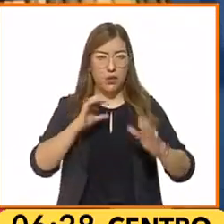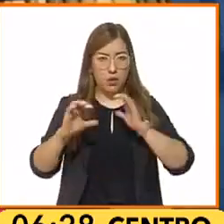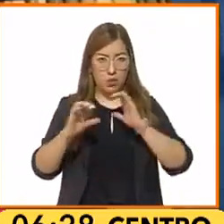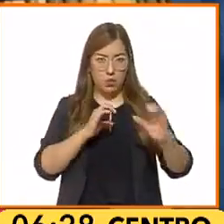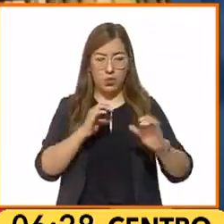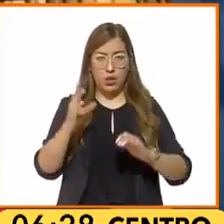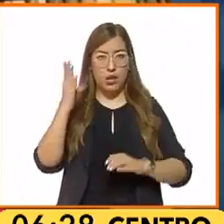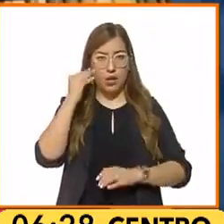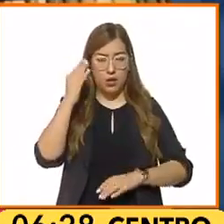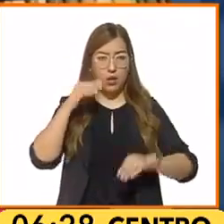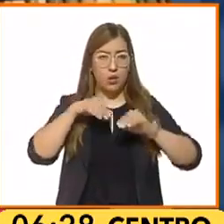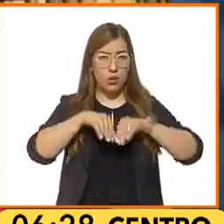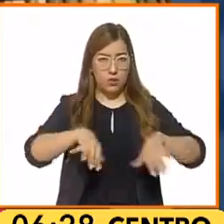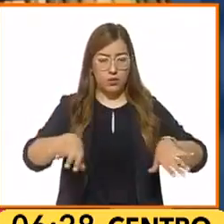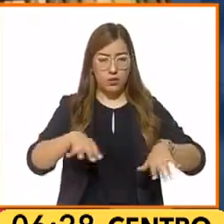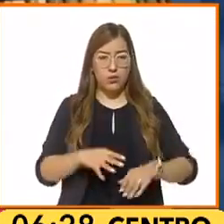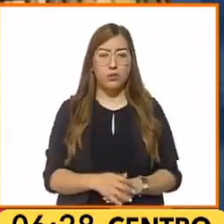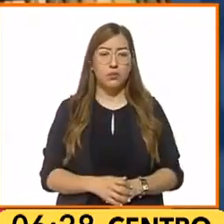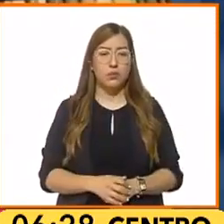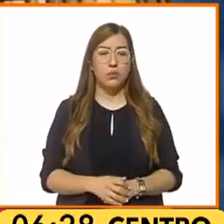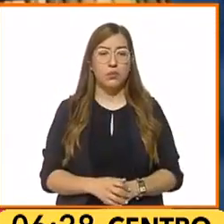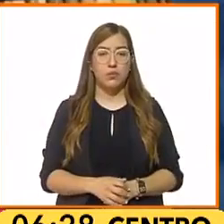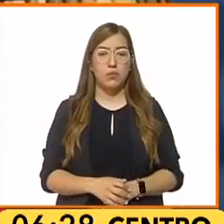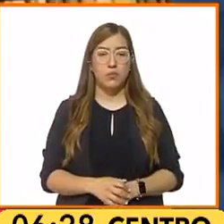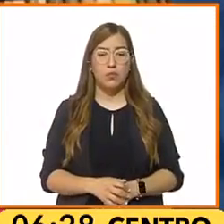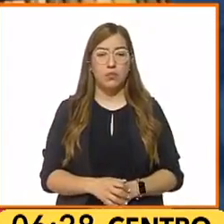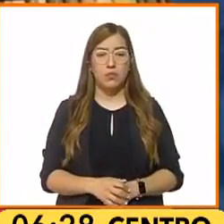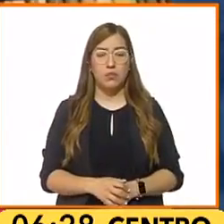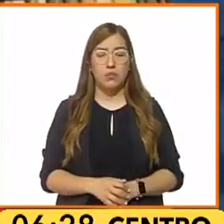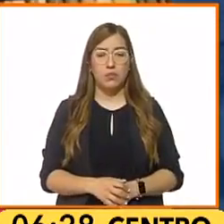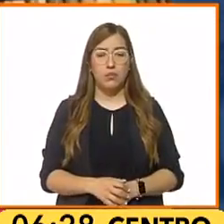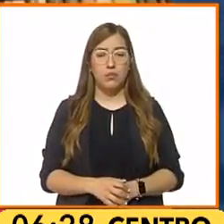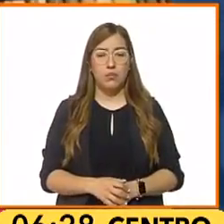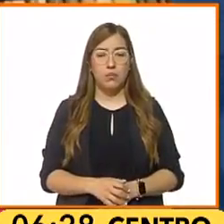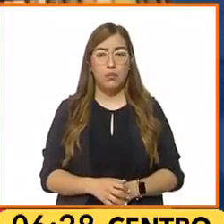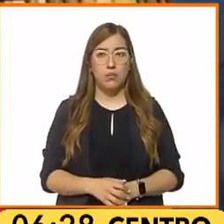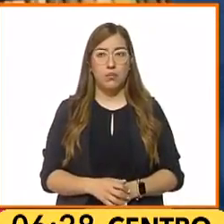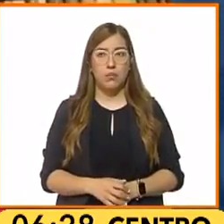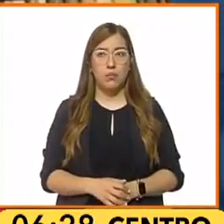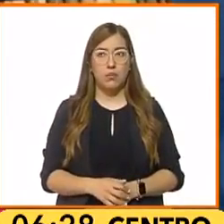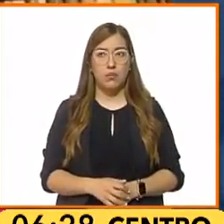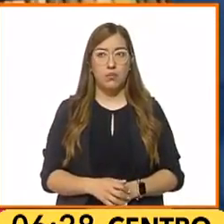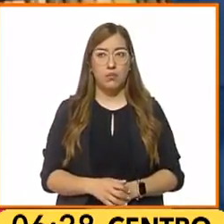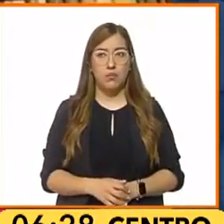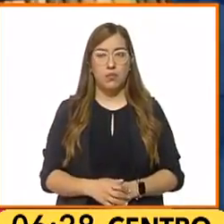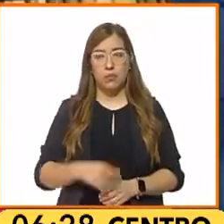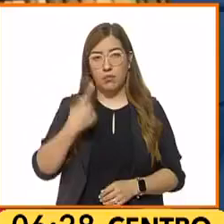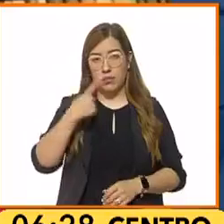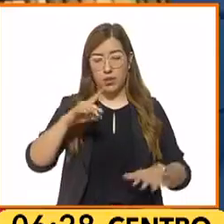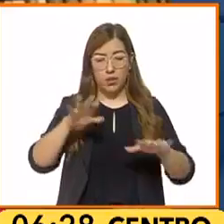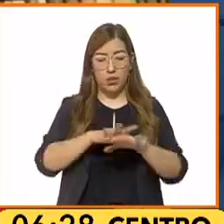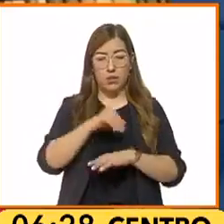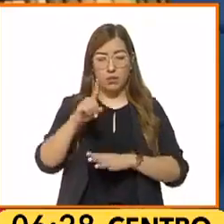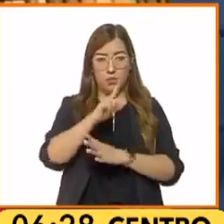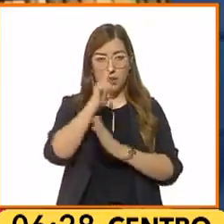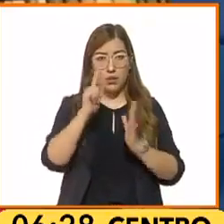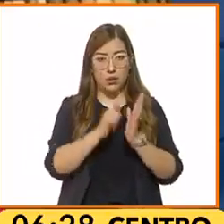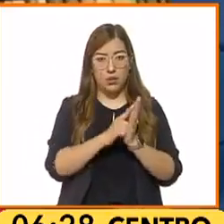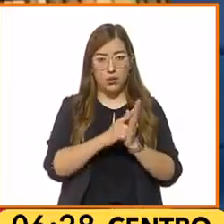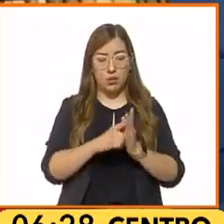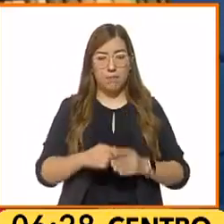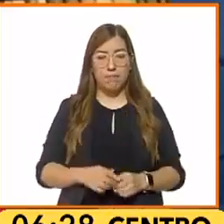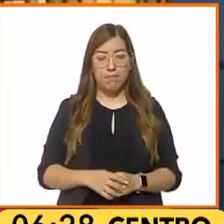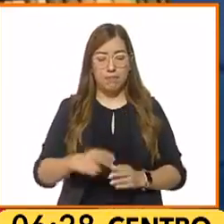Radiodifusión a una nueva ley que rediseña, que reenumera. Muy bien.